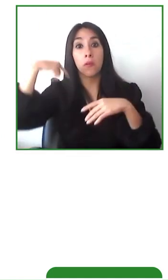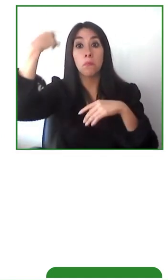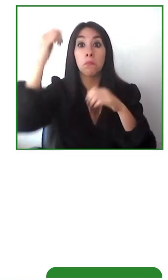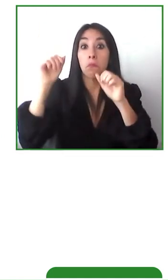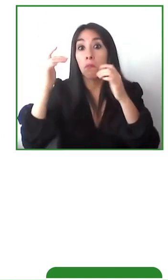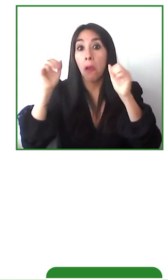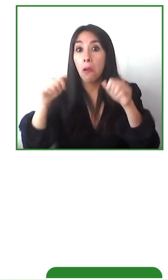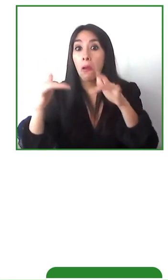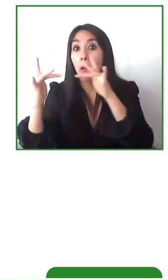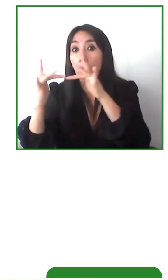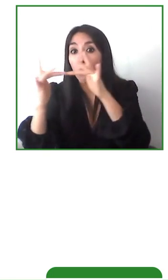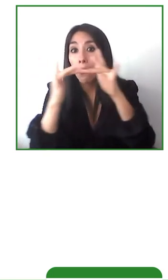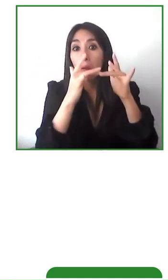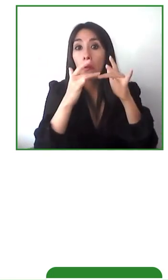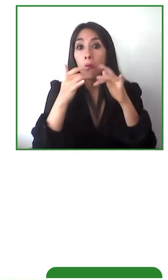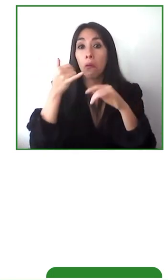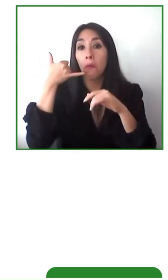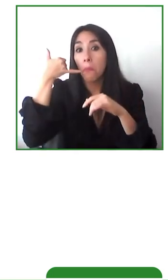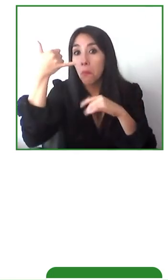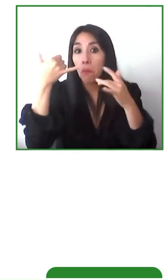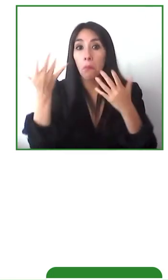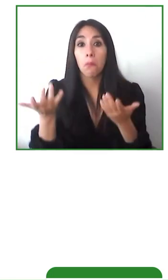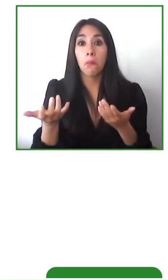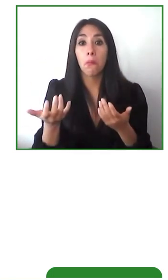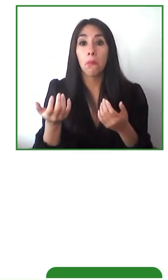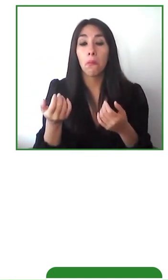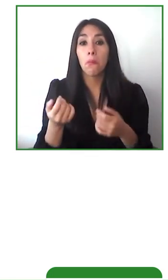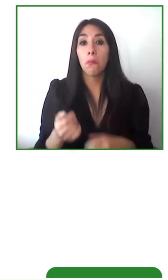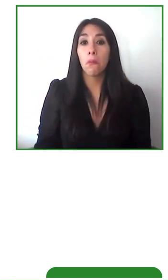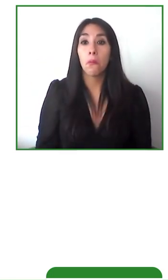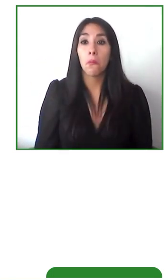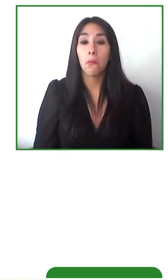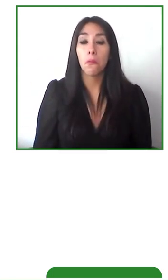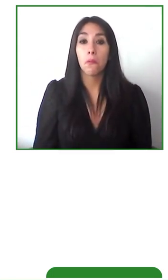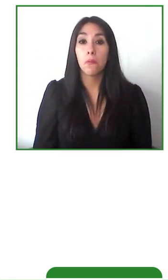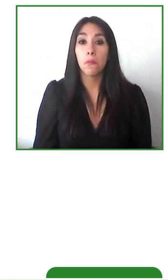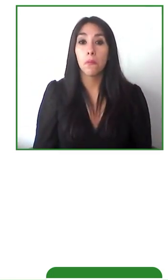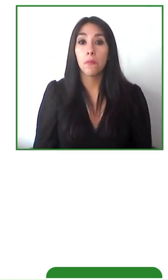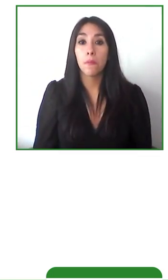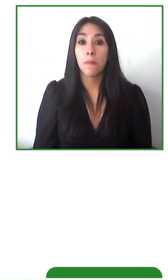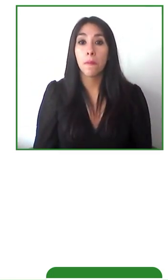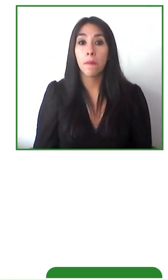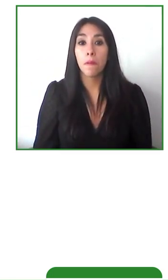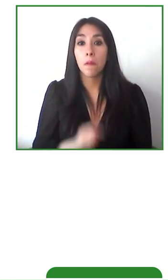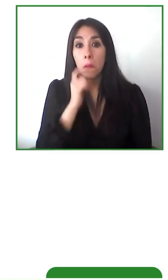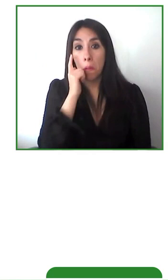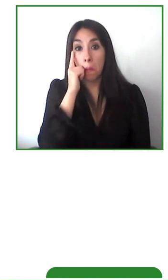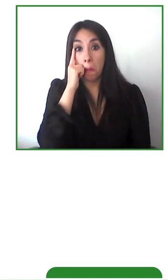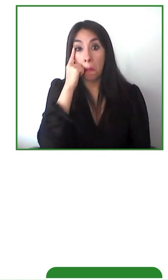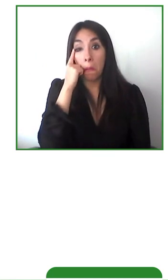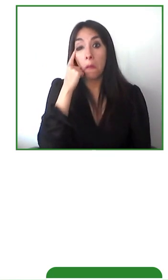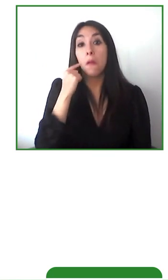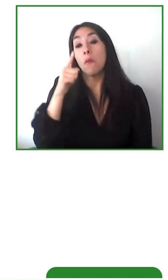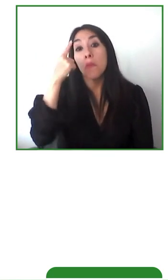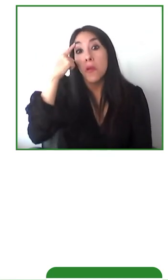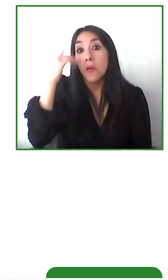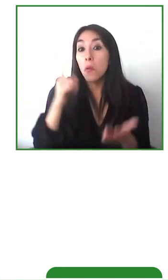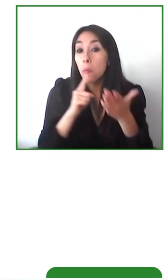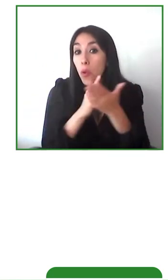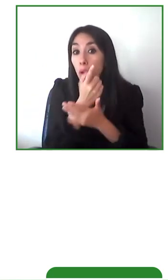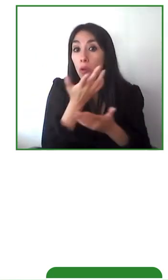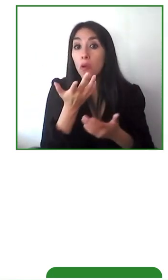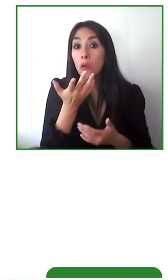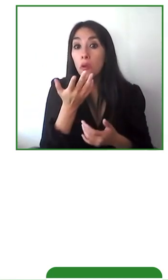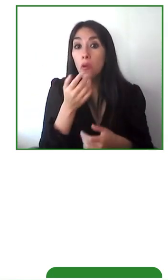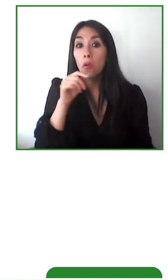sociales y por si ven algún oportunidad de colaborar. Como ven, todos están más que abiertos a eso. Y